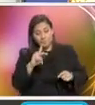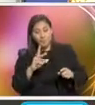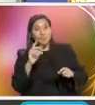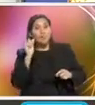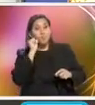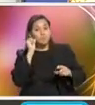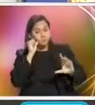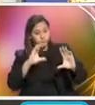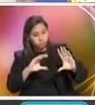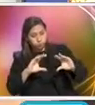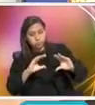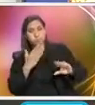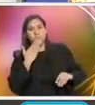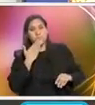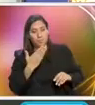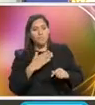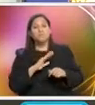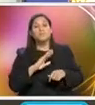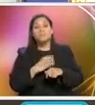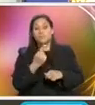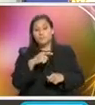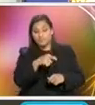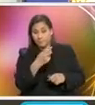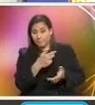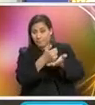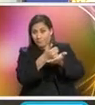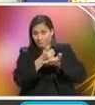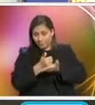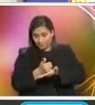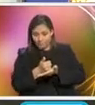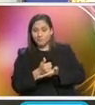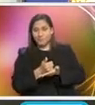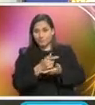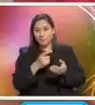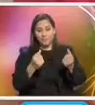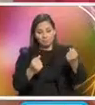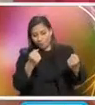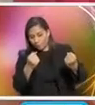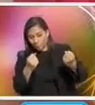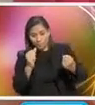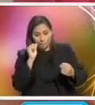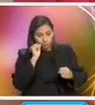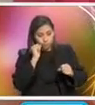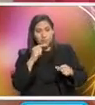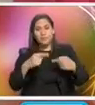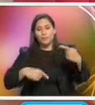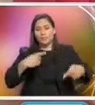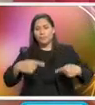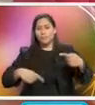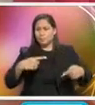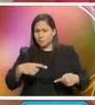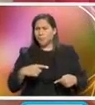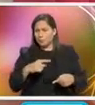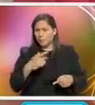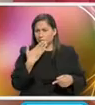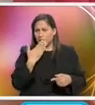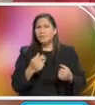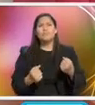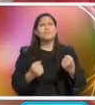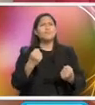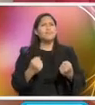digamos, porque tipos de presión. Exactamente, porque eso te va a permitir otra vez la velocidad ideal y la